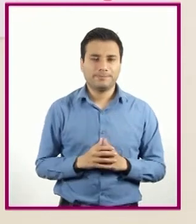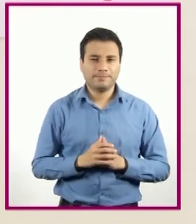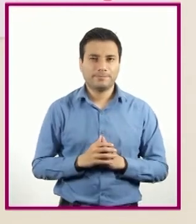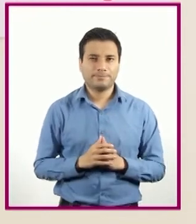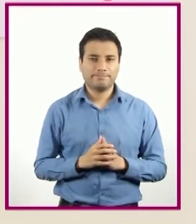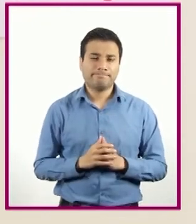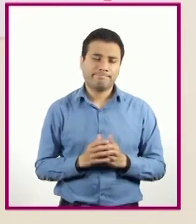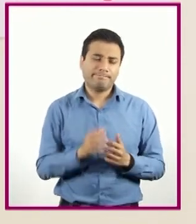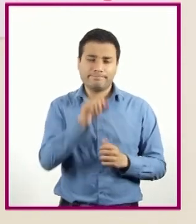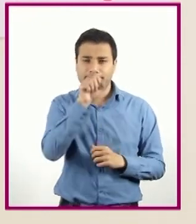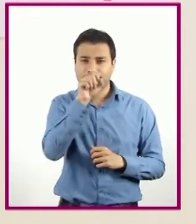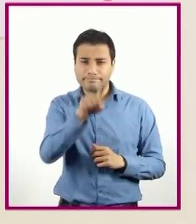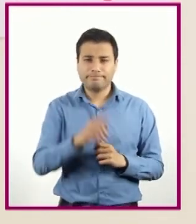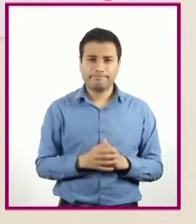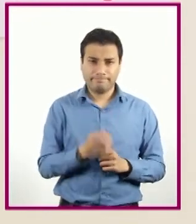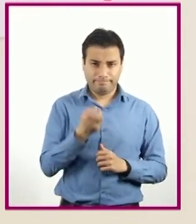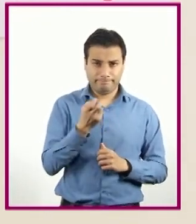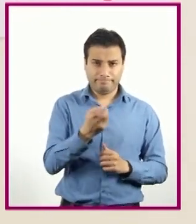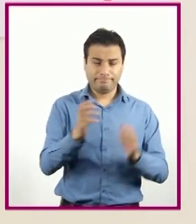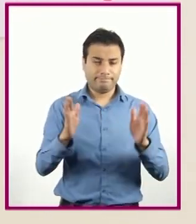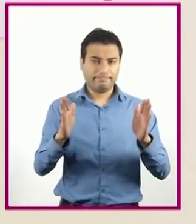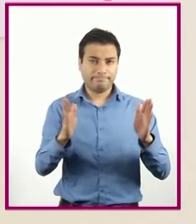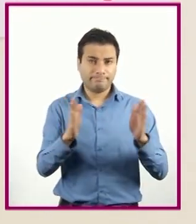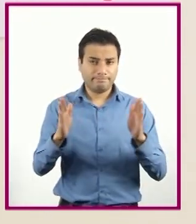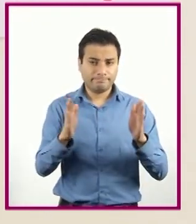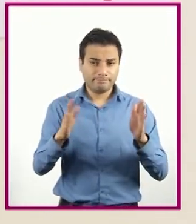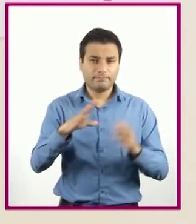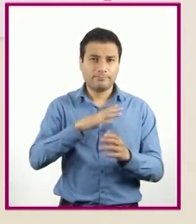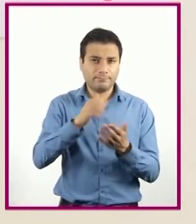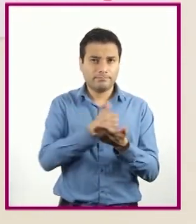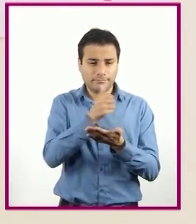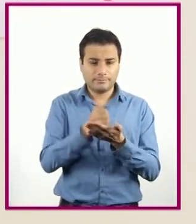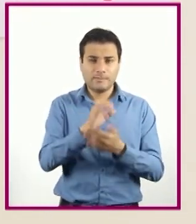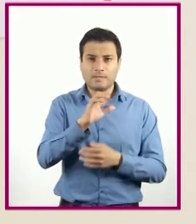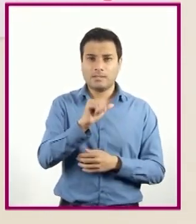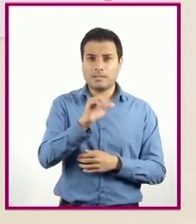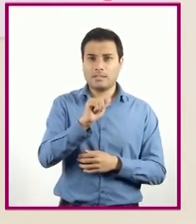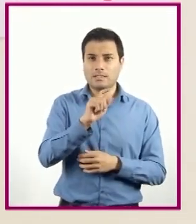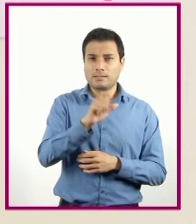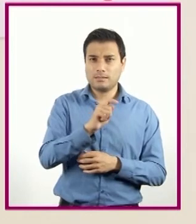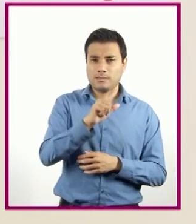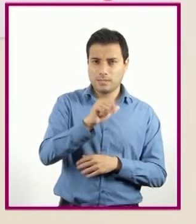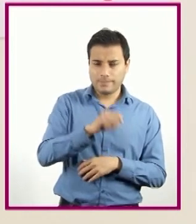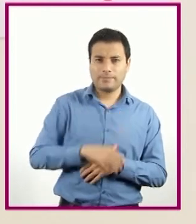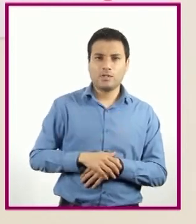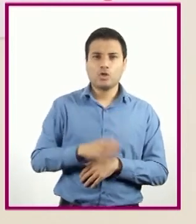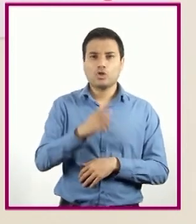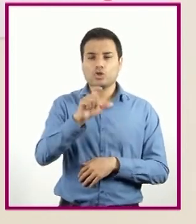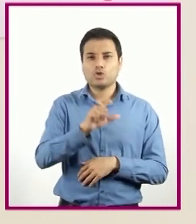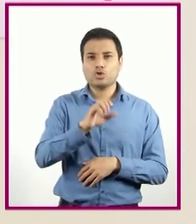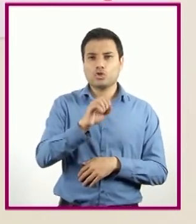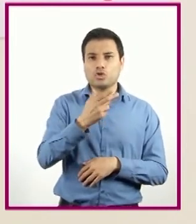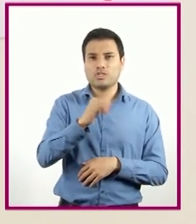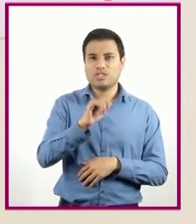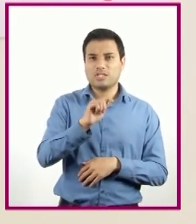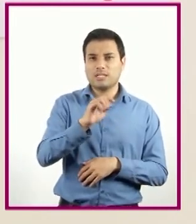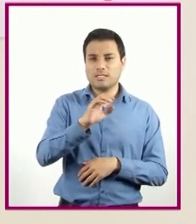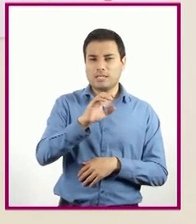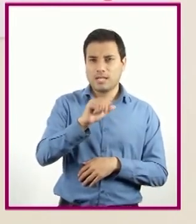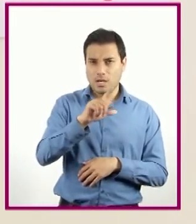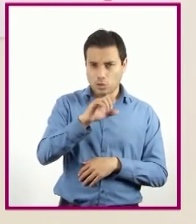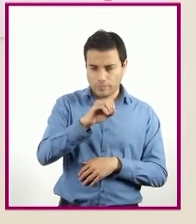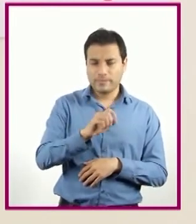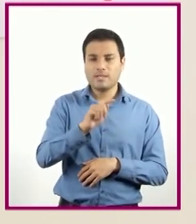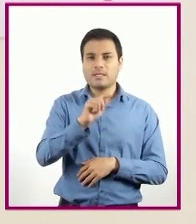Sabemos también que es durante este periodo que se desarrollaron las ciudades de Cacaxtla, Xochicalco, El Tajín, Sachila, Uxmal